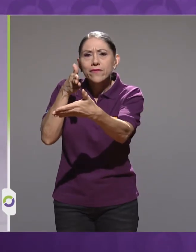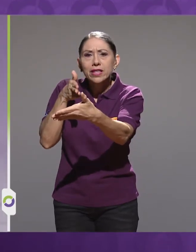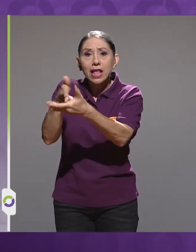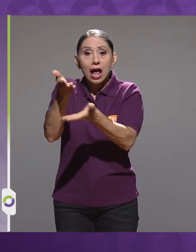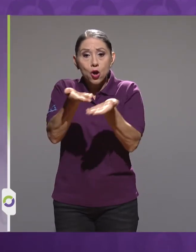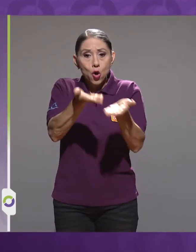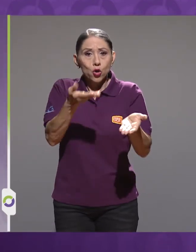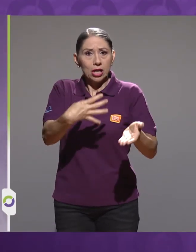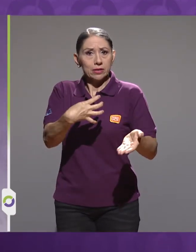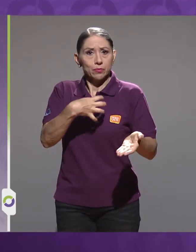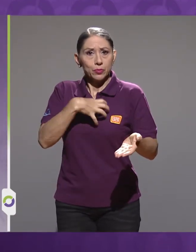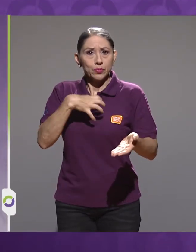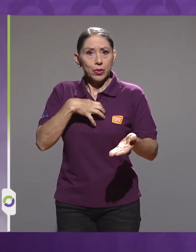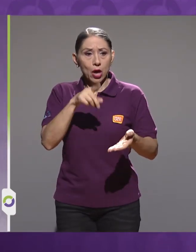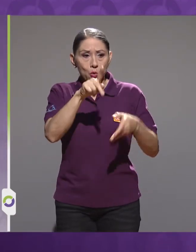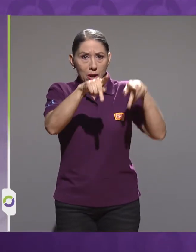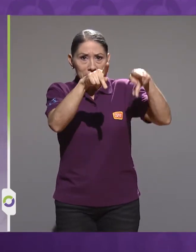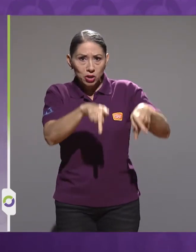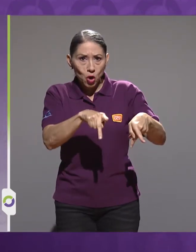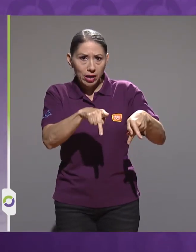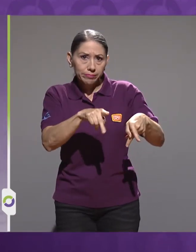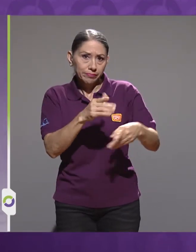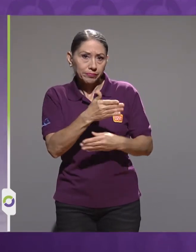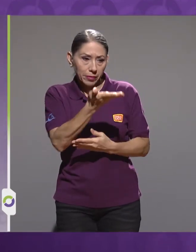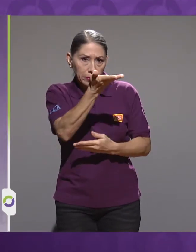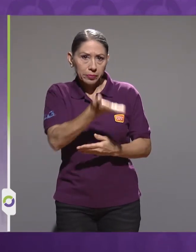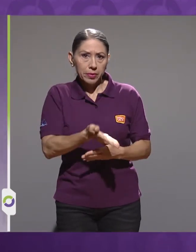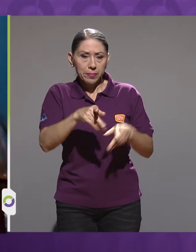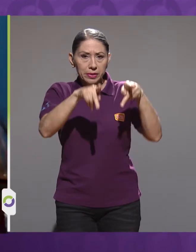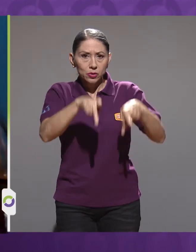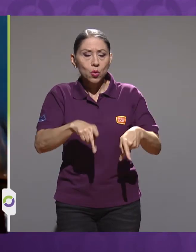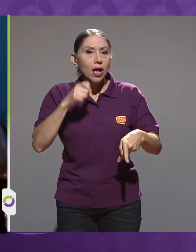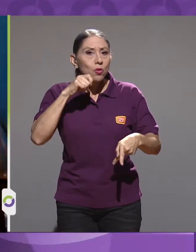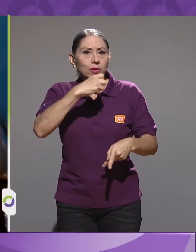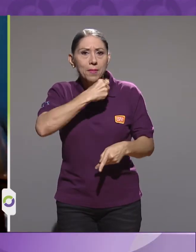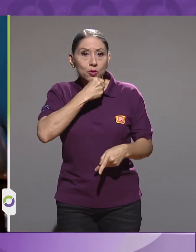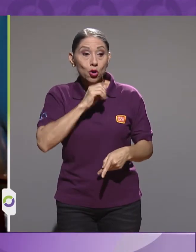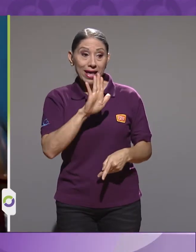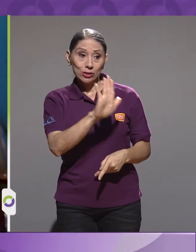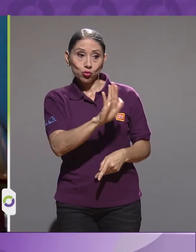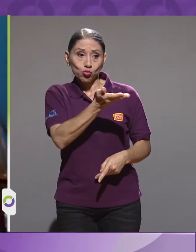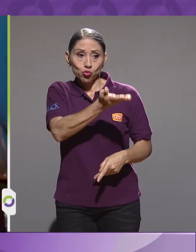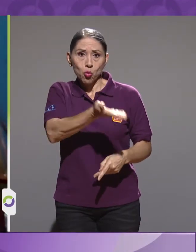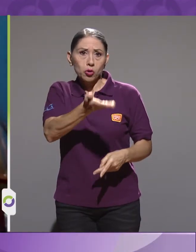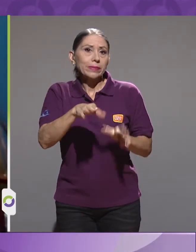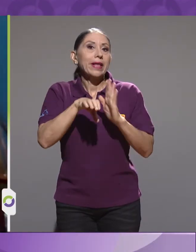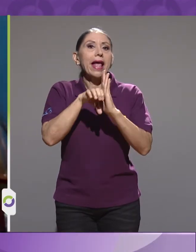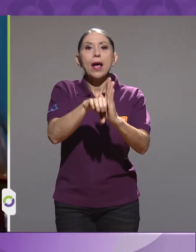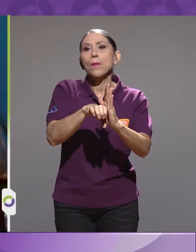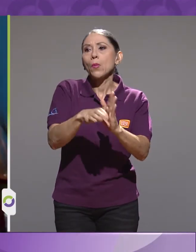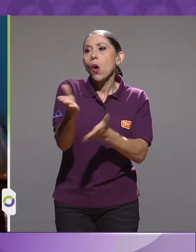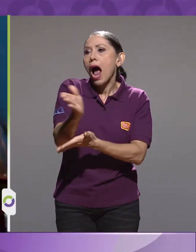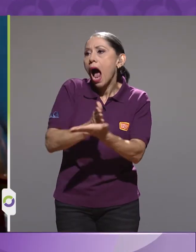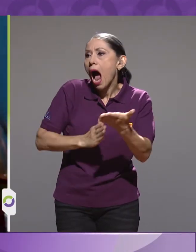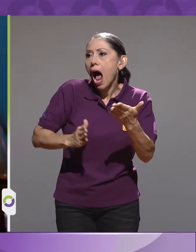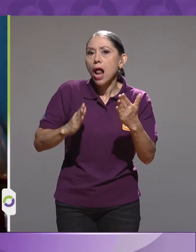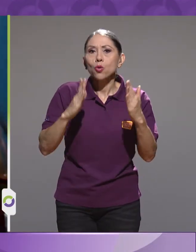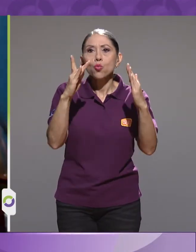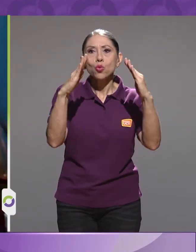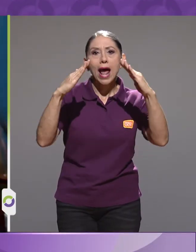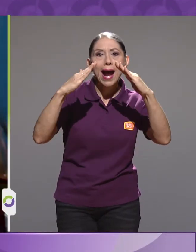una persona, en este caso de una persona adulta mayor, y esa propiedad puede ser desde un bien